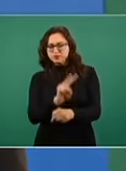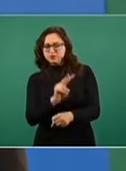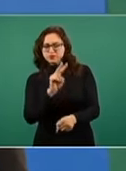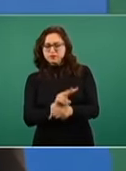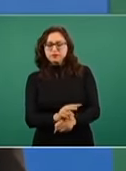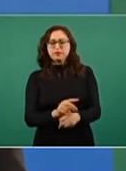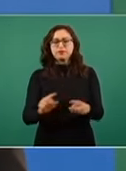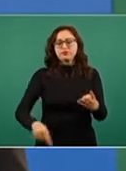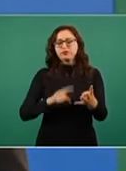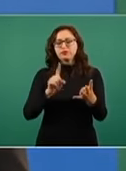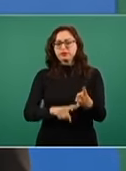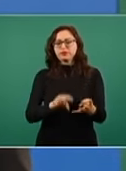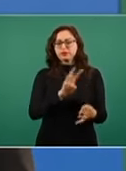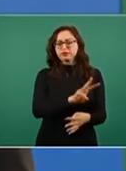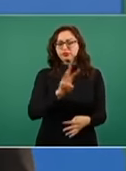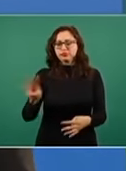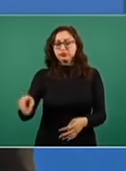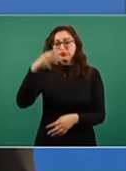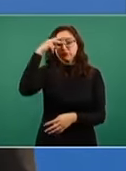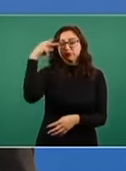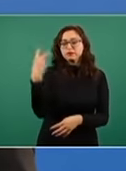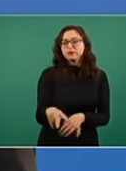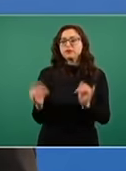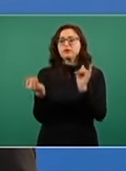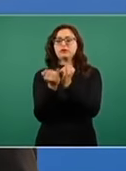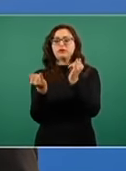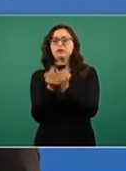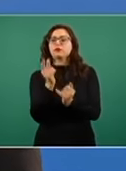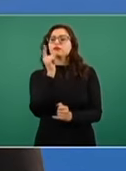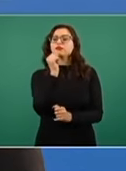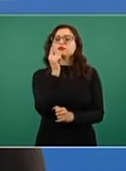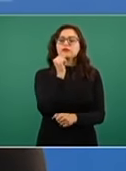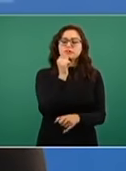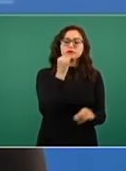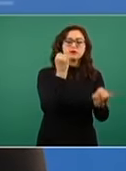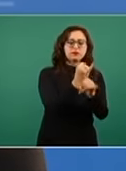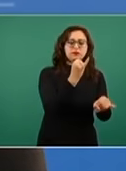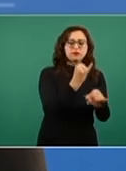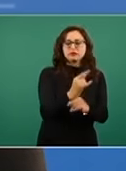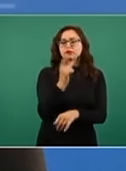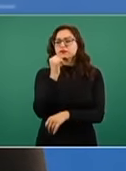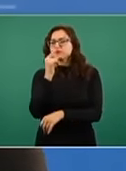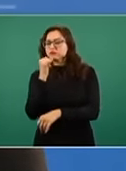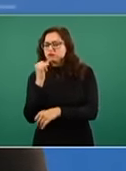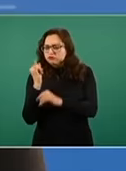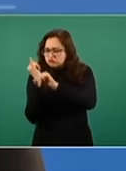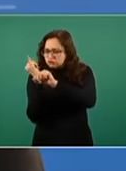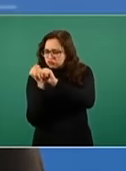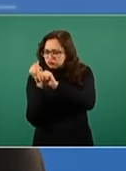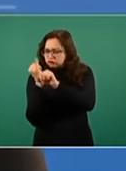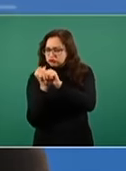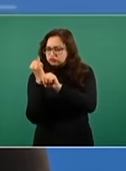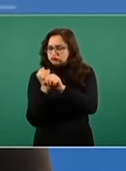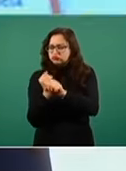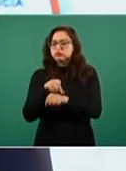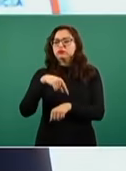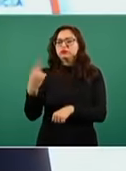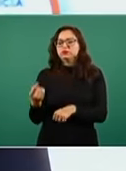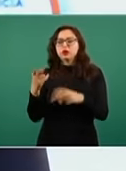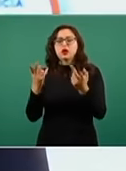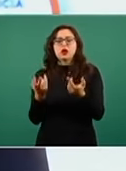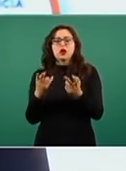México, de las Policías Cibernéticas y Policía Científica, de la Unidad de Prevención de Violencia